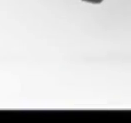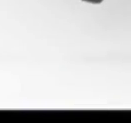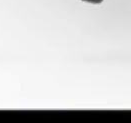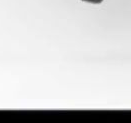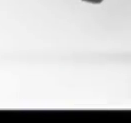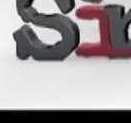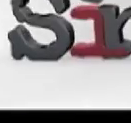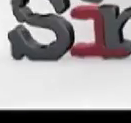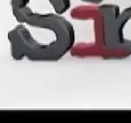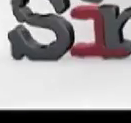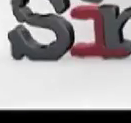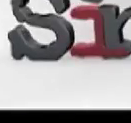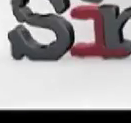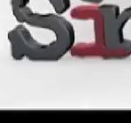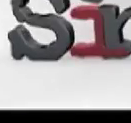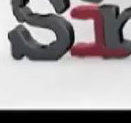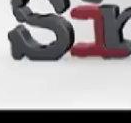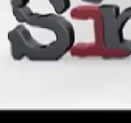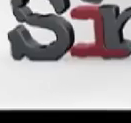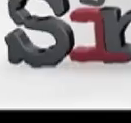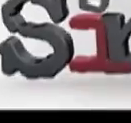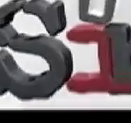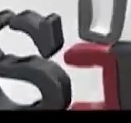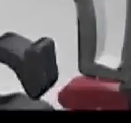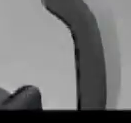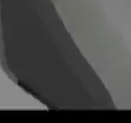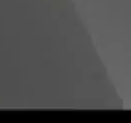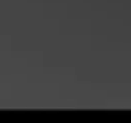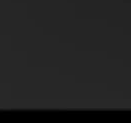Ya regresamos con Sin Rodeos.